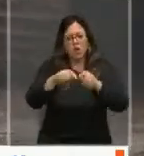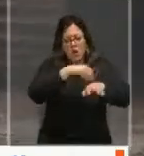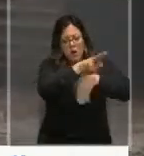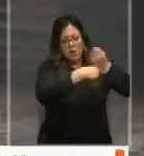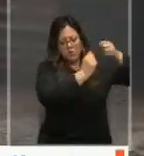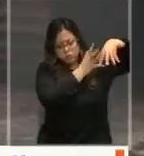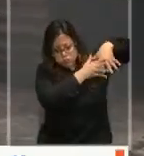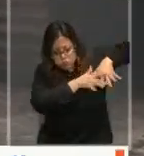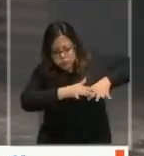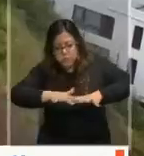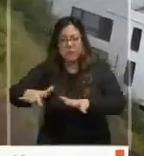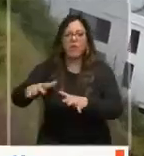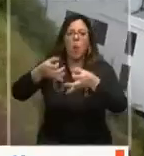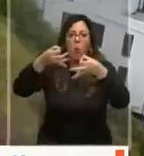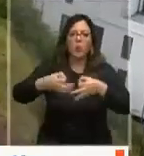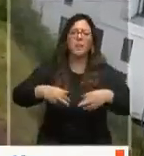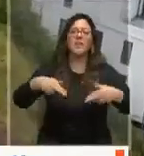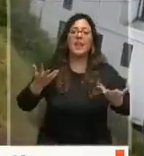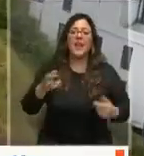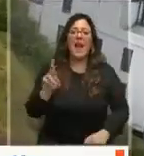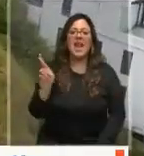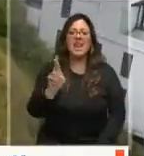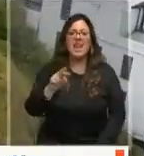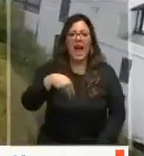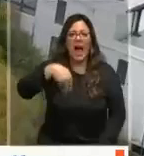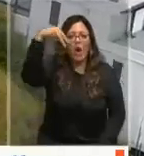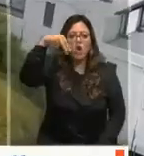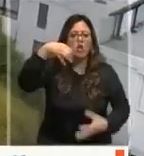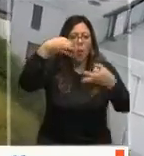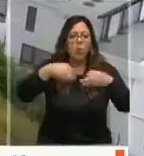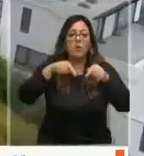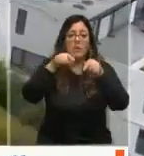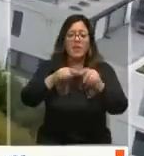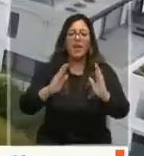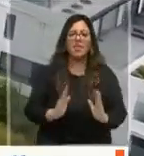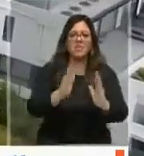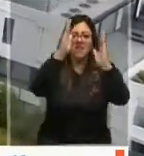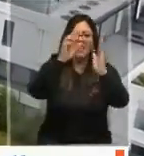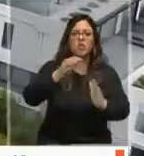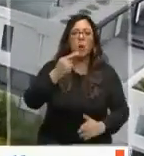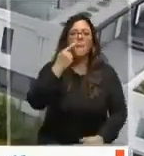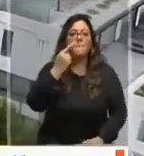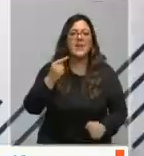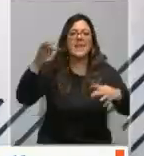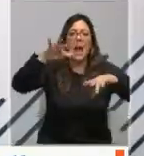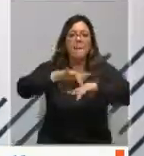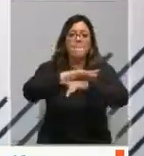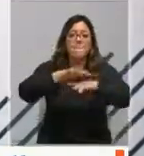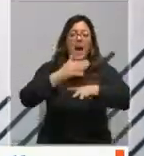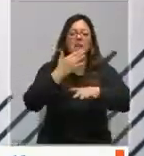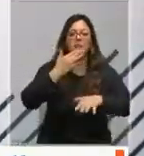deslizamiento de tierra en el sector de Reñaca Norte, donde se ubican los edificios Miramar y Kandinsky.